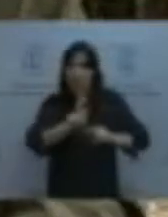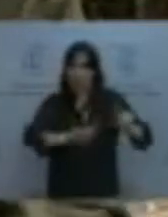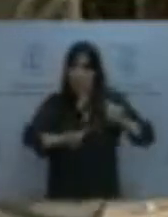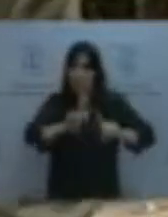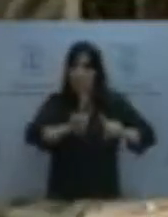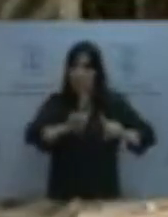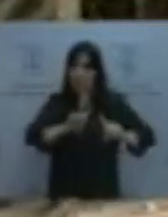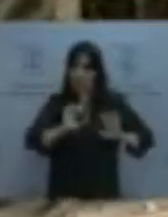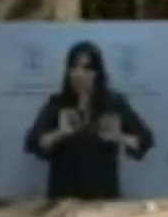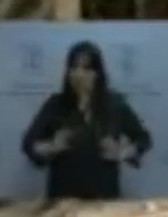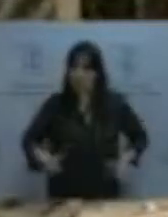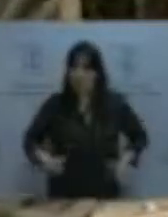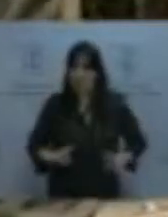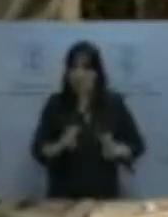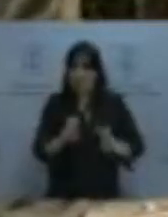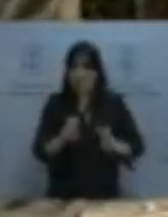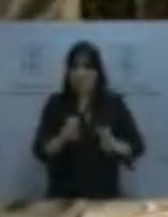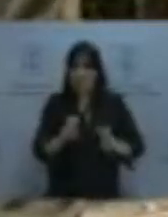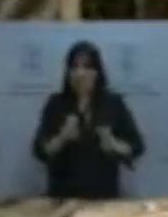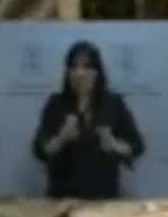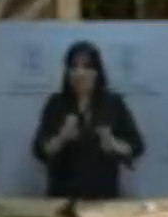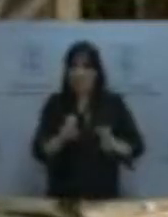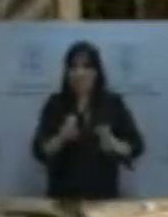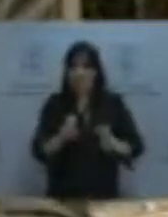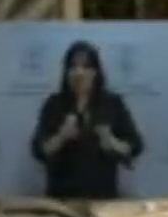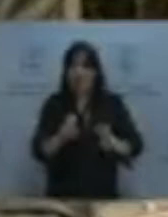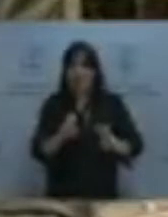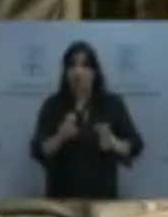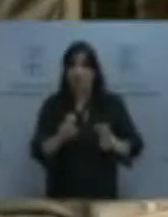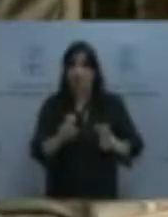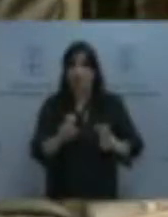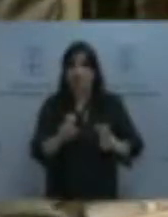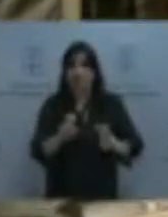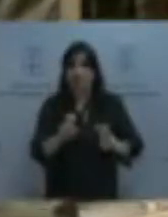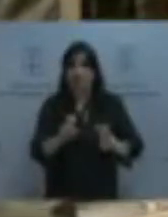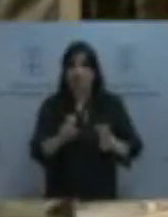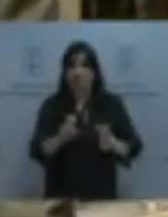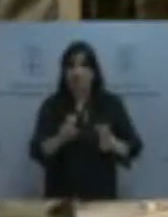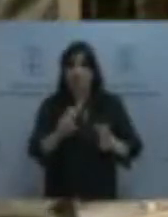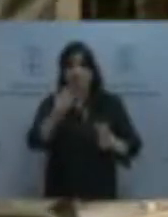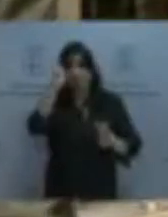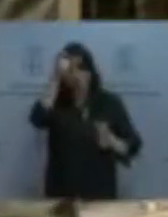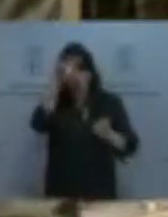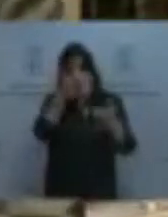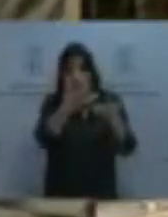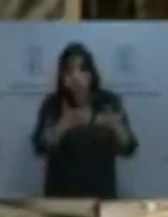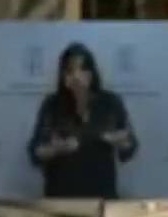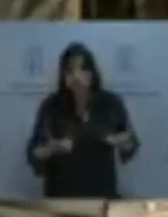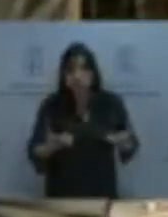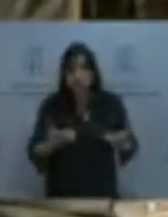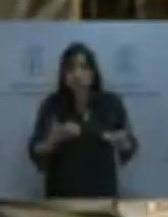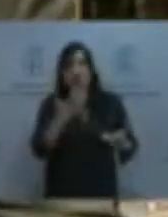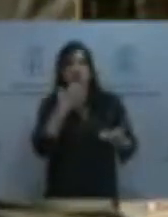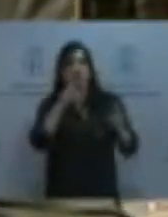hubo una discrepancia en la interpretación de algunos conceptos, como los de neutralidad tecnológica o la adscripción de